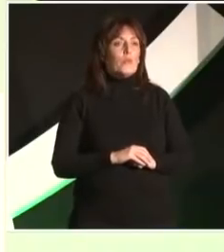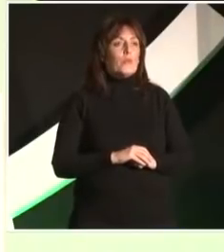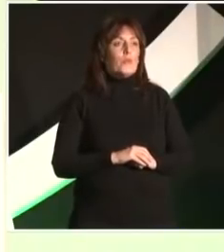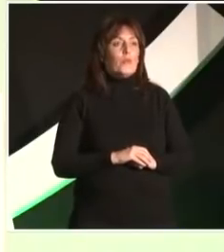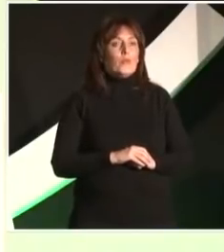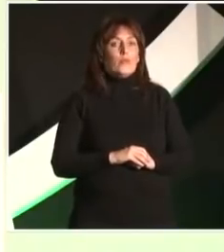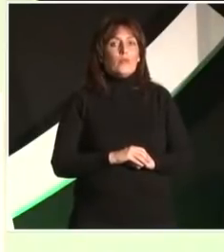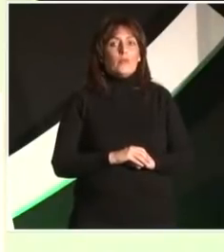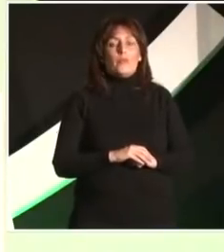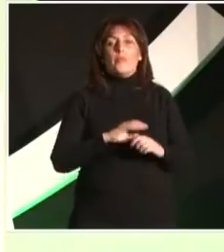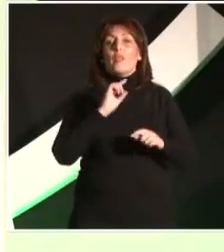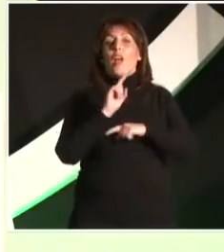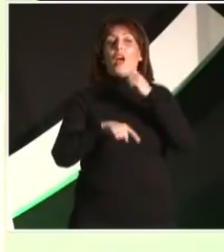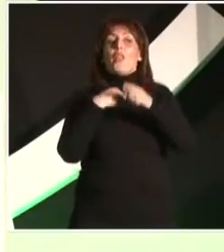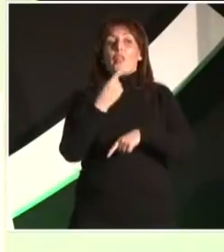Y luego está el PP.